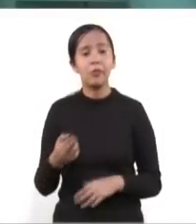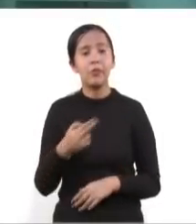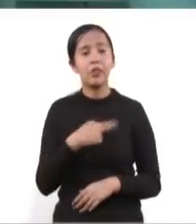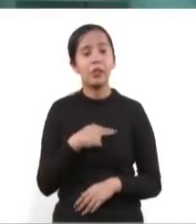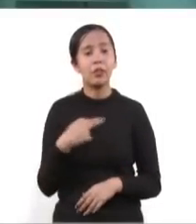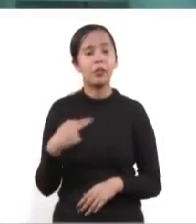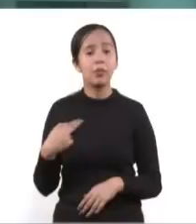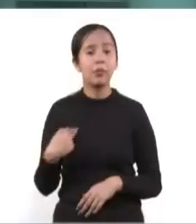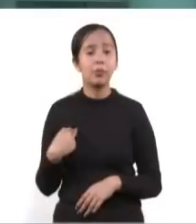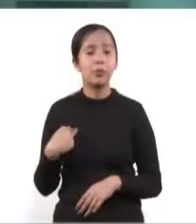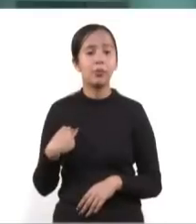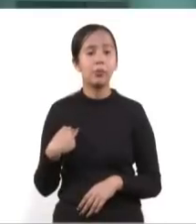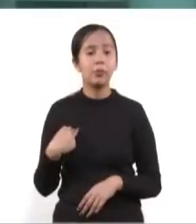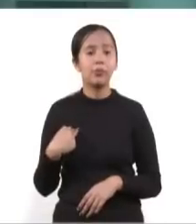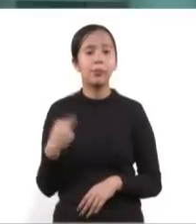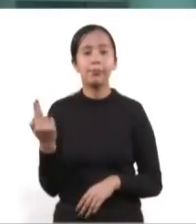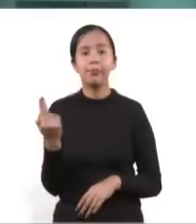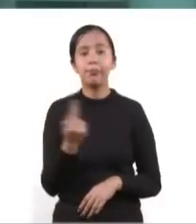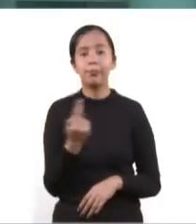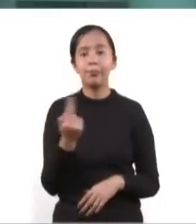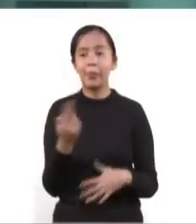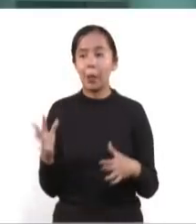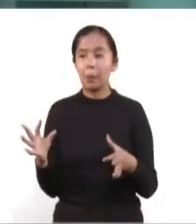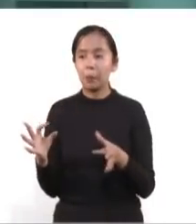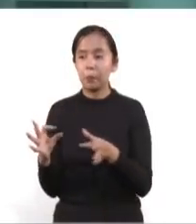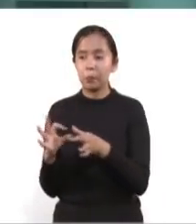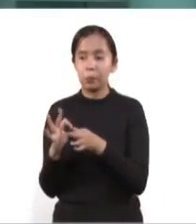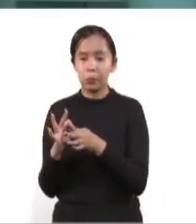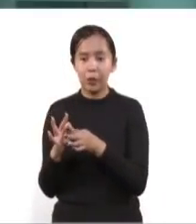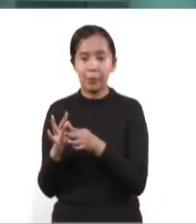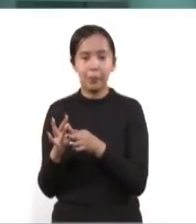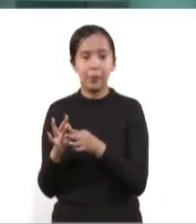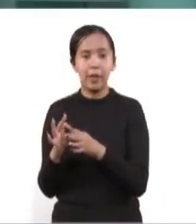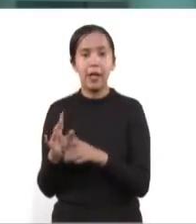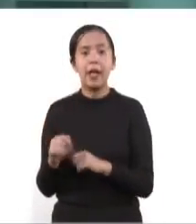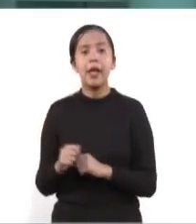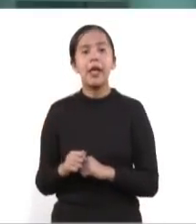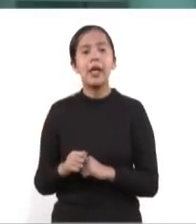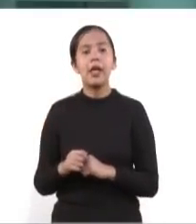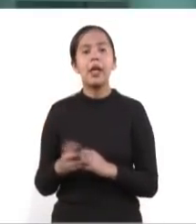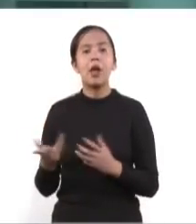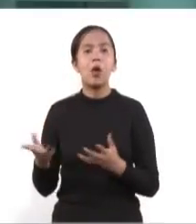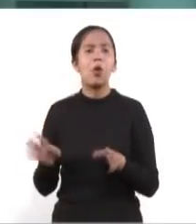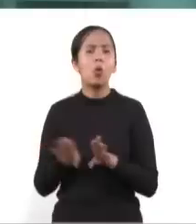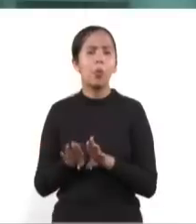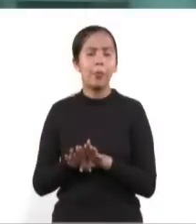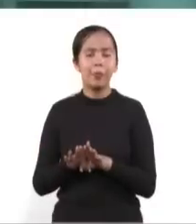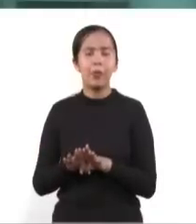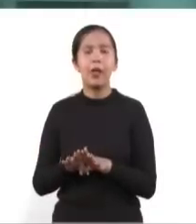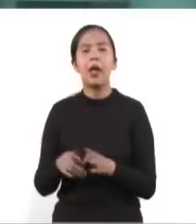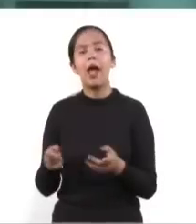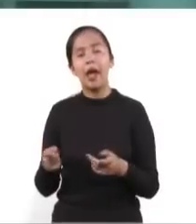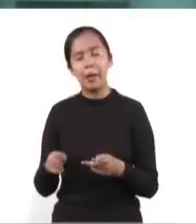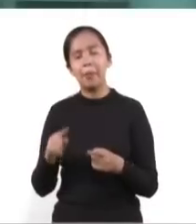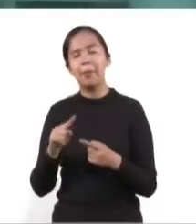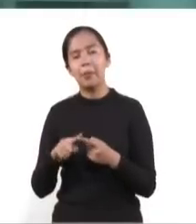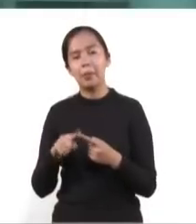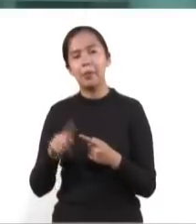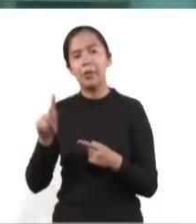tuvimos que establecer una relación técnica y política con